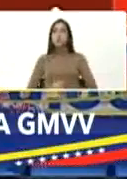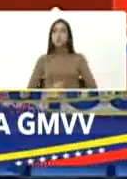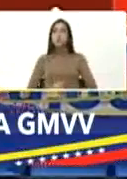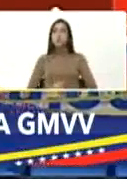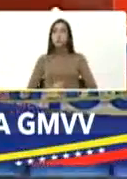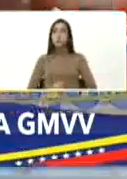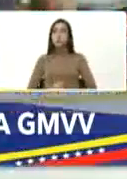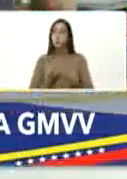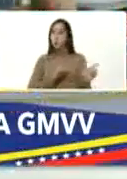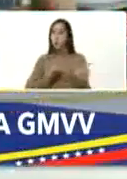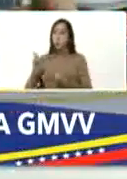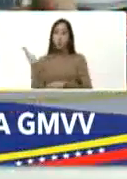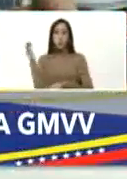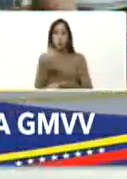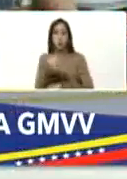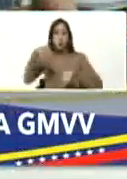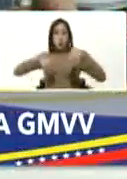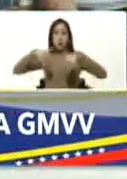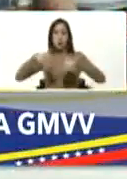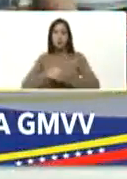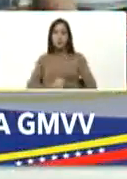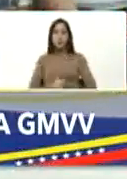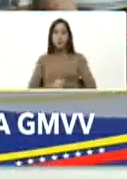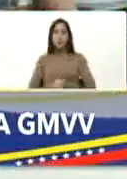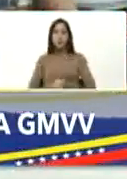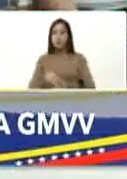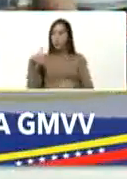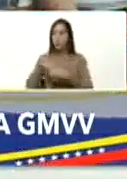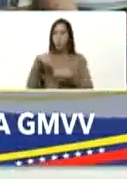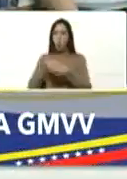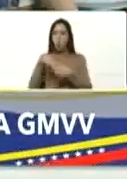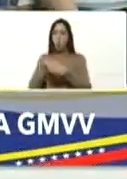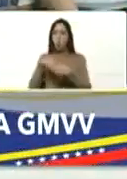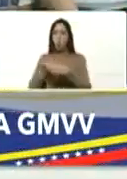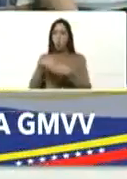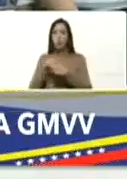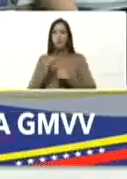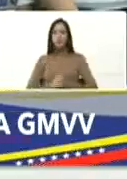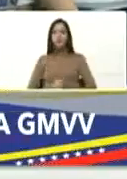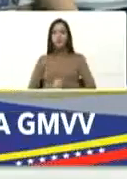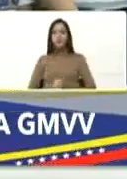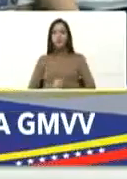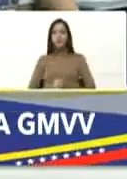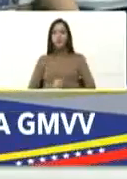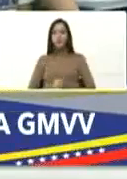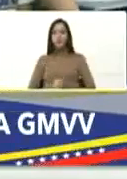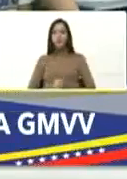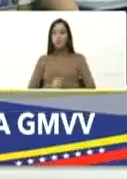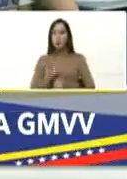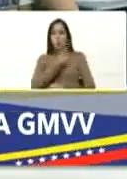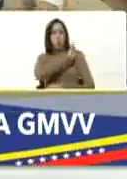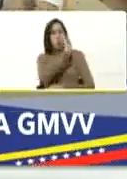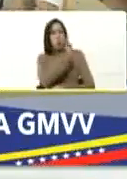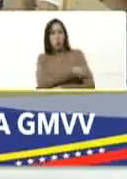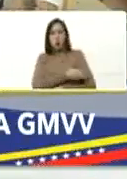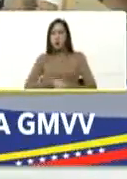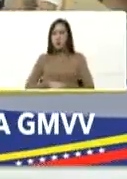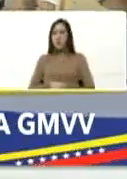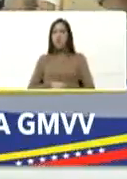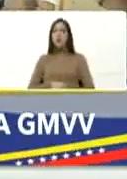Ya estoy listo para ir a votar. A votar, a votar, a votar. Por el fortalecimiento del